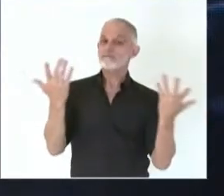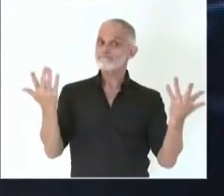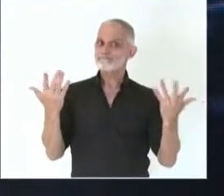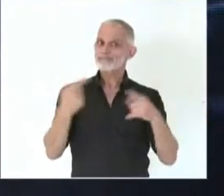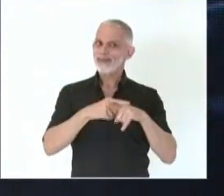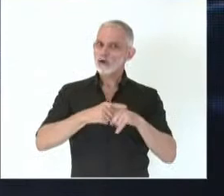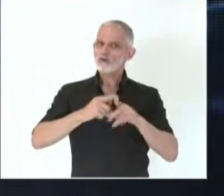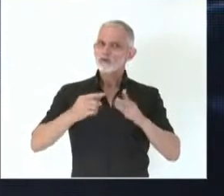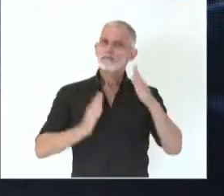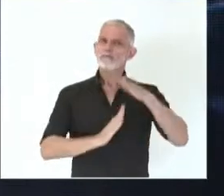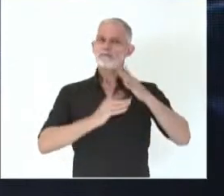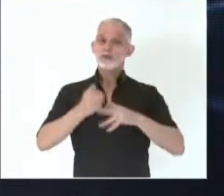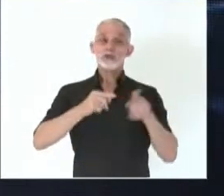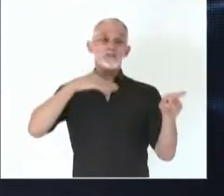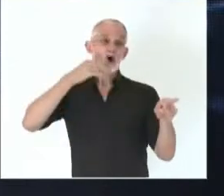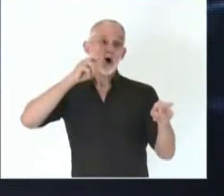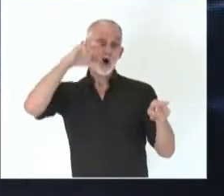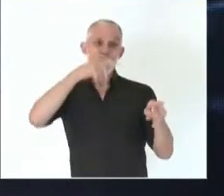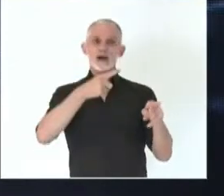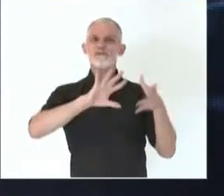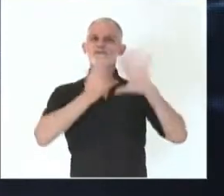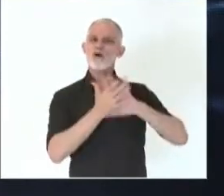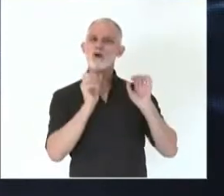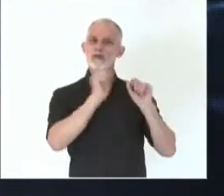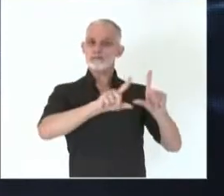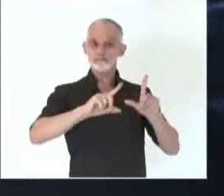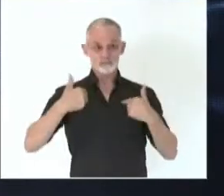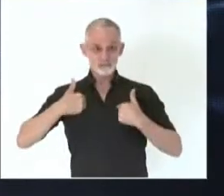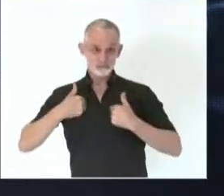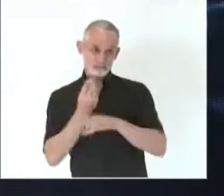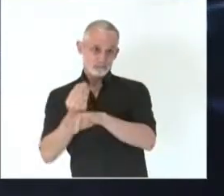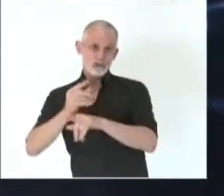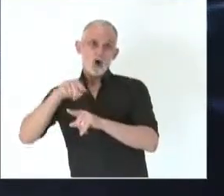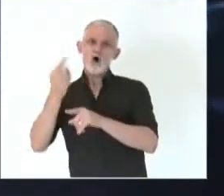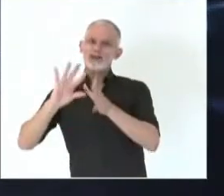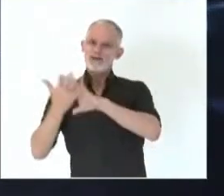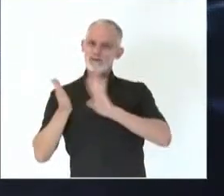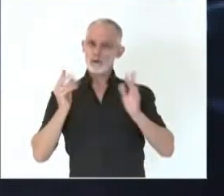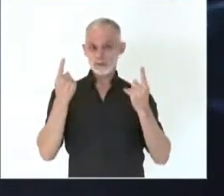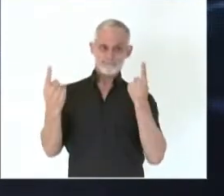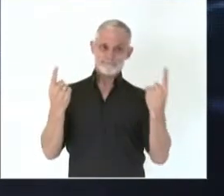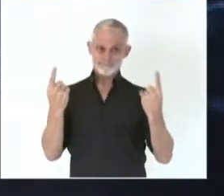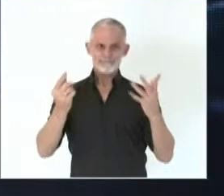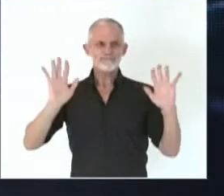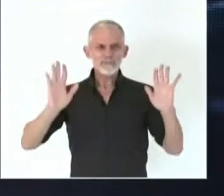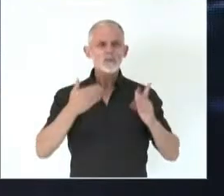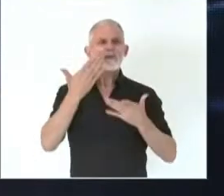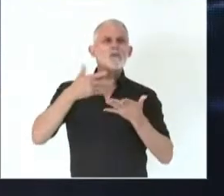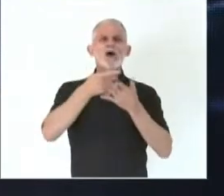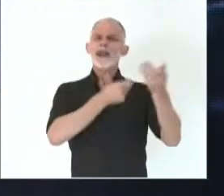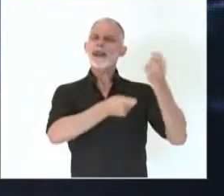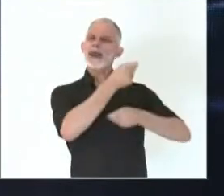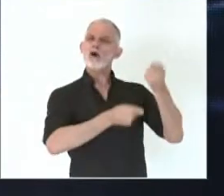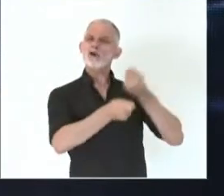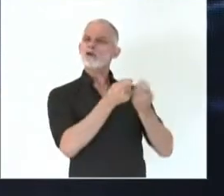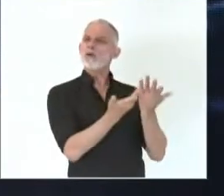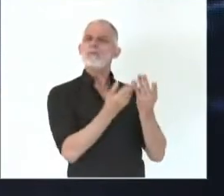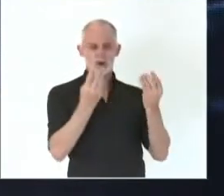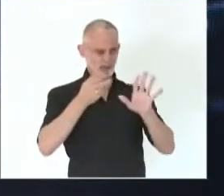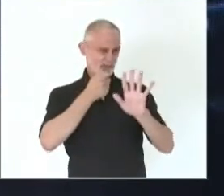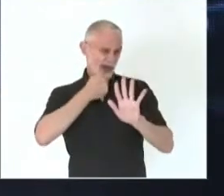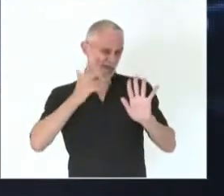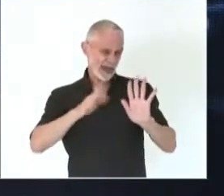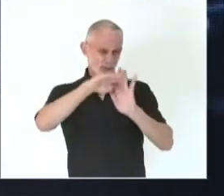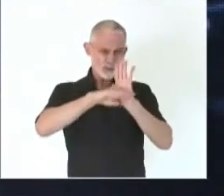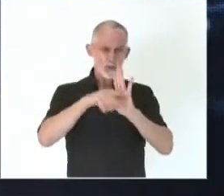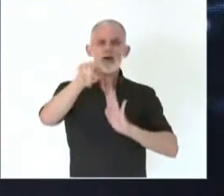discusión central. Jorge representa un modelo de ciudad, yo represento otro. ¿Y por qué hablo de Ciudad de los Negociados? Te voy a poner algunos ejemplos